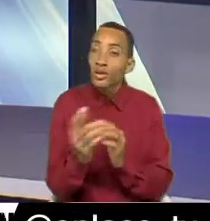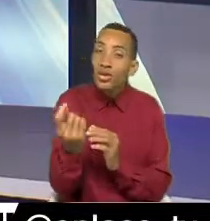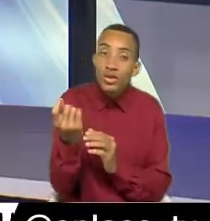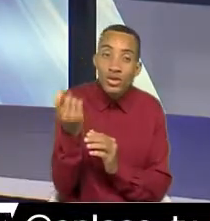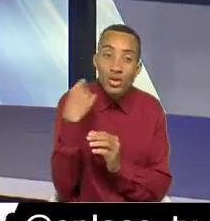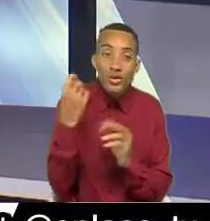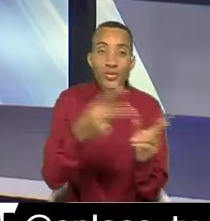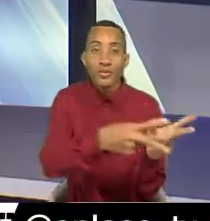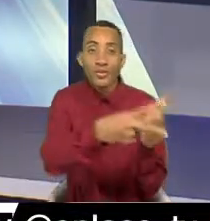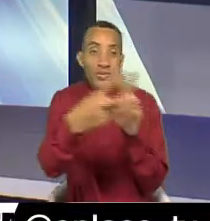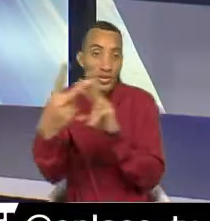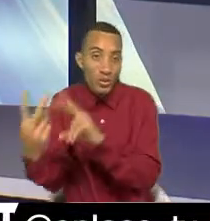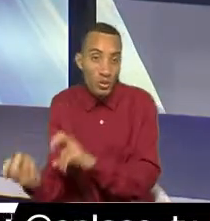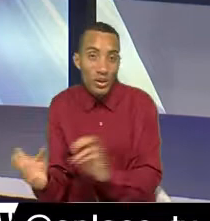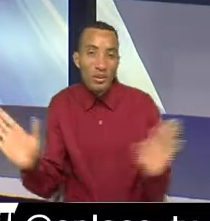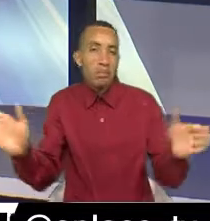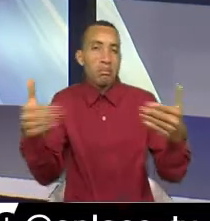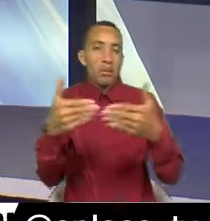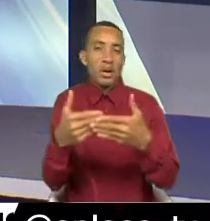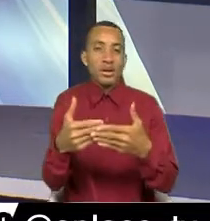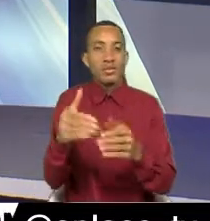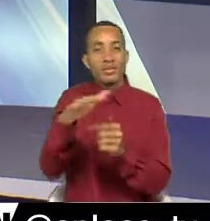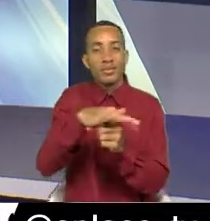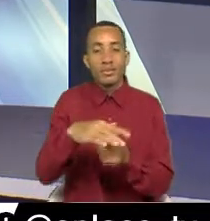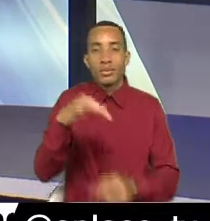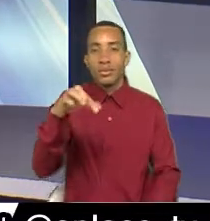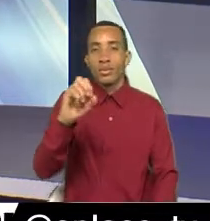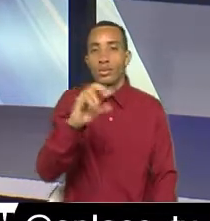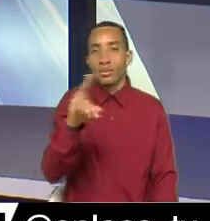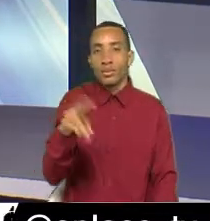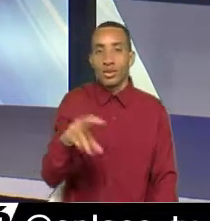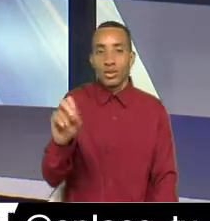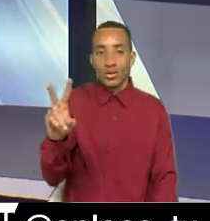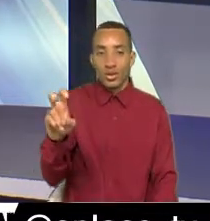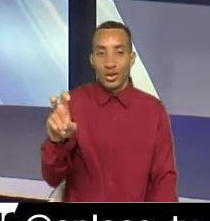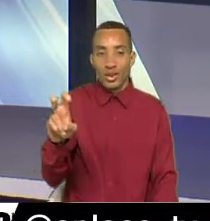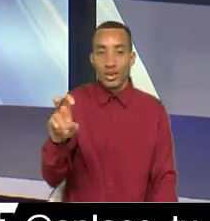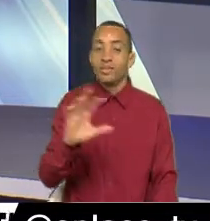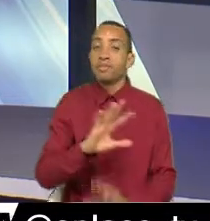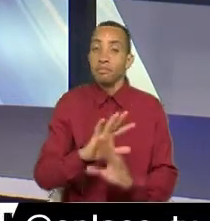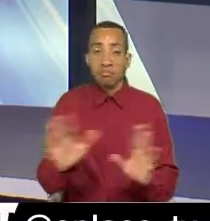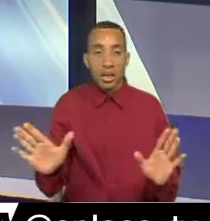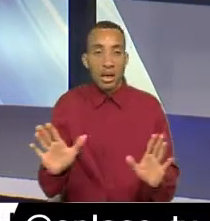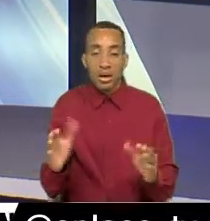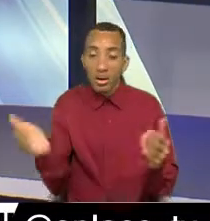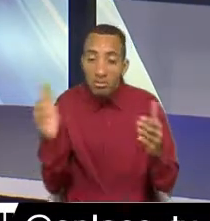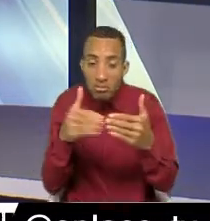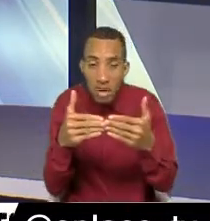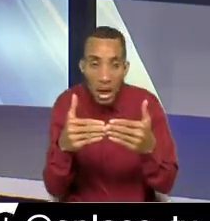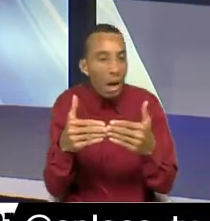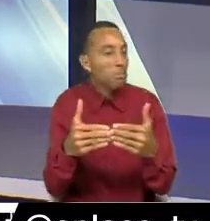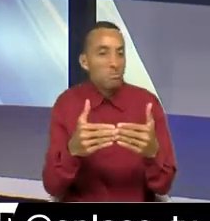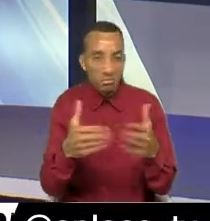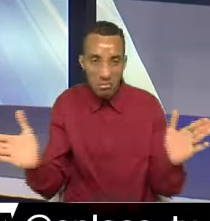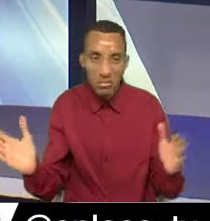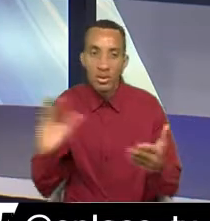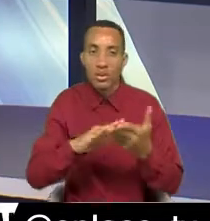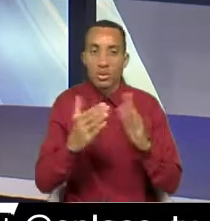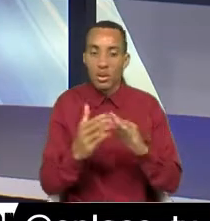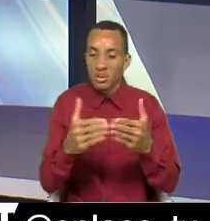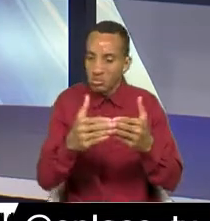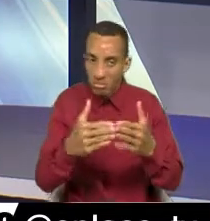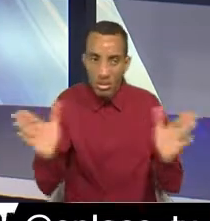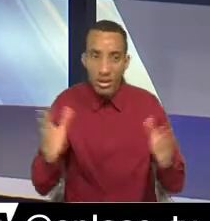7, conductores y habitantes reabrieron el tránsito por esa estructura en peligro. En imágenes quedó en evidencia el comportamiento